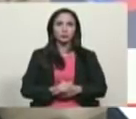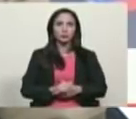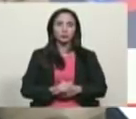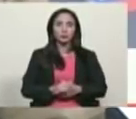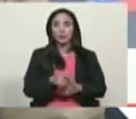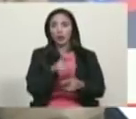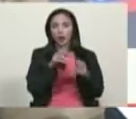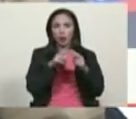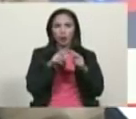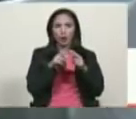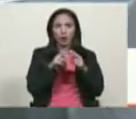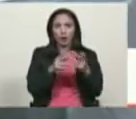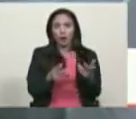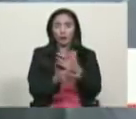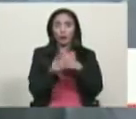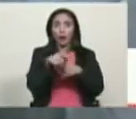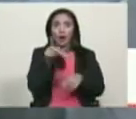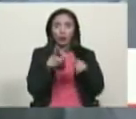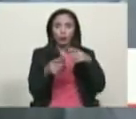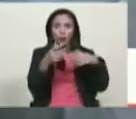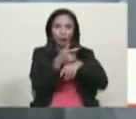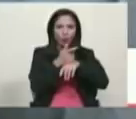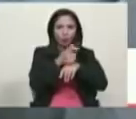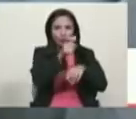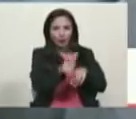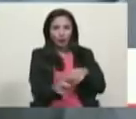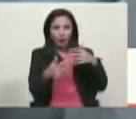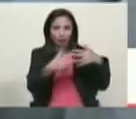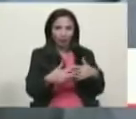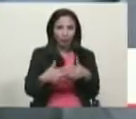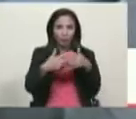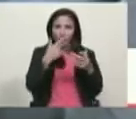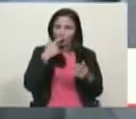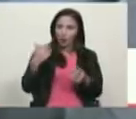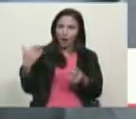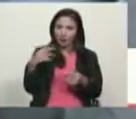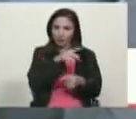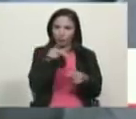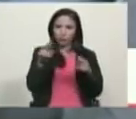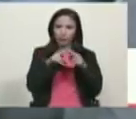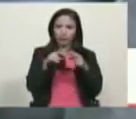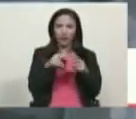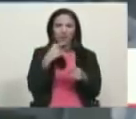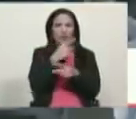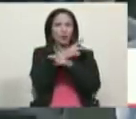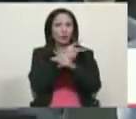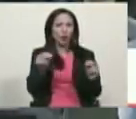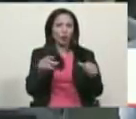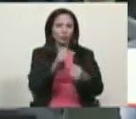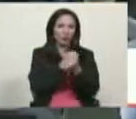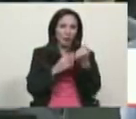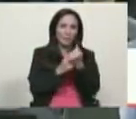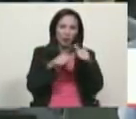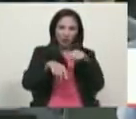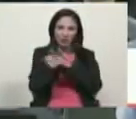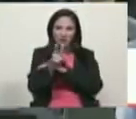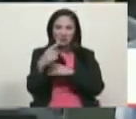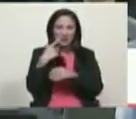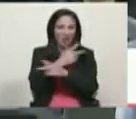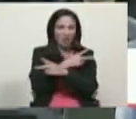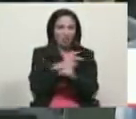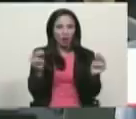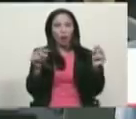quienes gobernaban ya Estados Unidos de Norteamérica, como saben ustedes, se negaron a apoyar la independencia